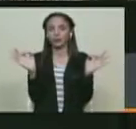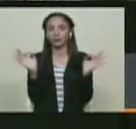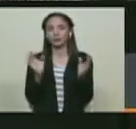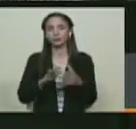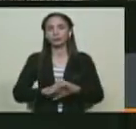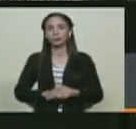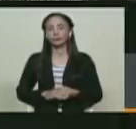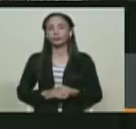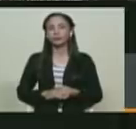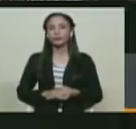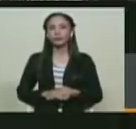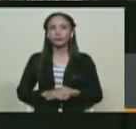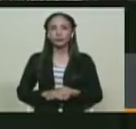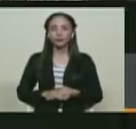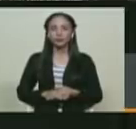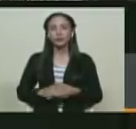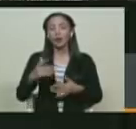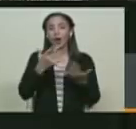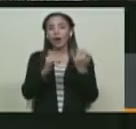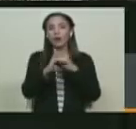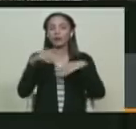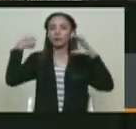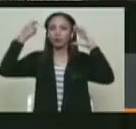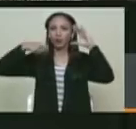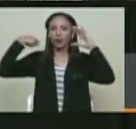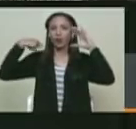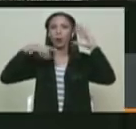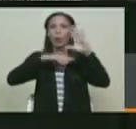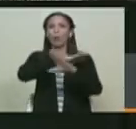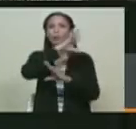Compañero, tenemos un video que resume